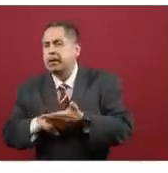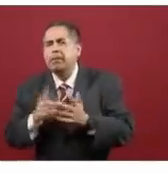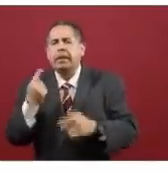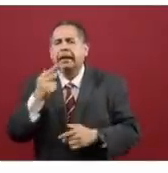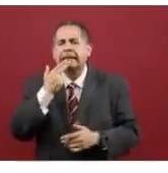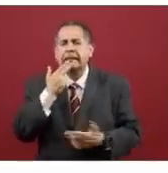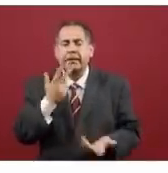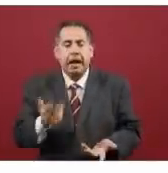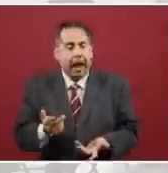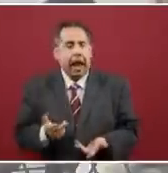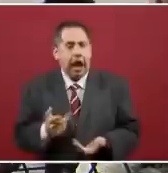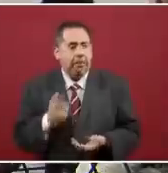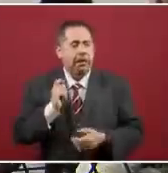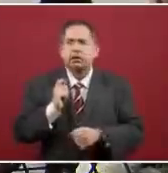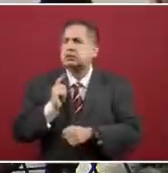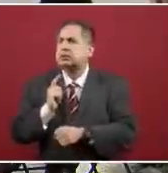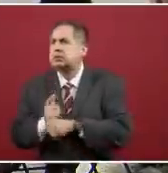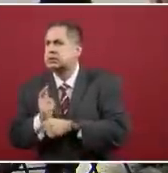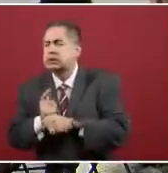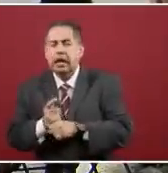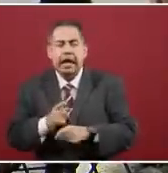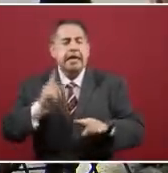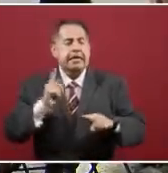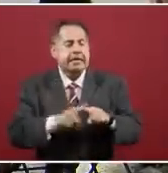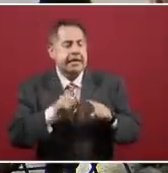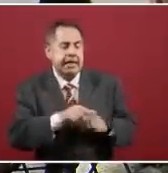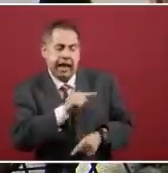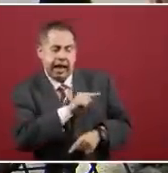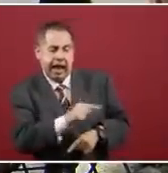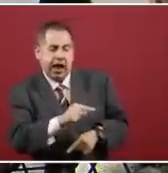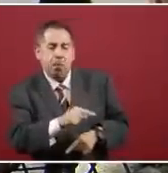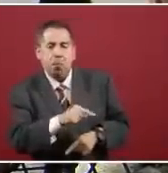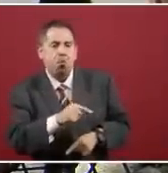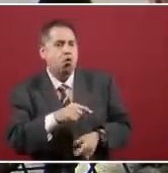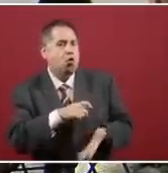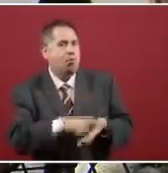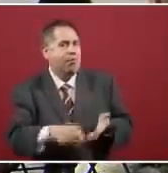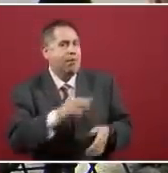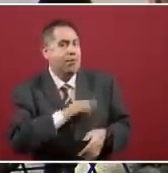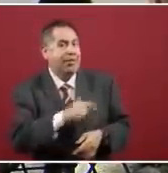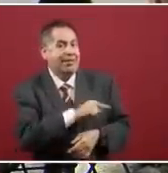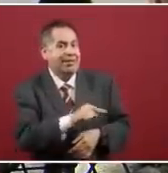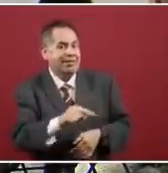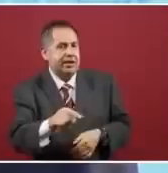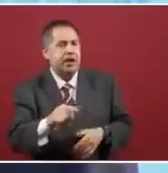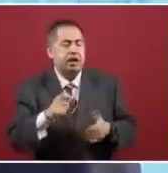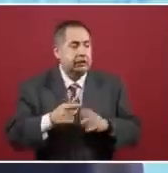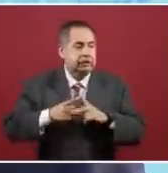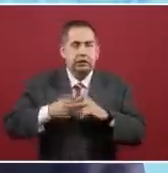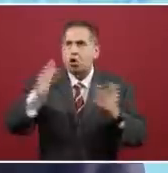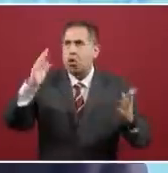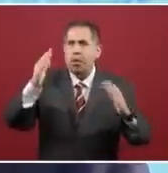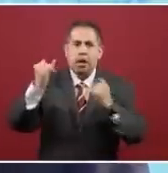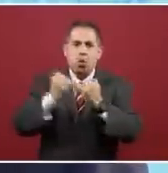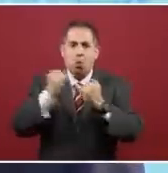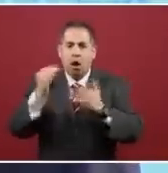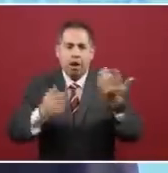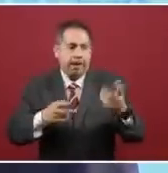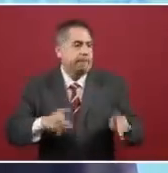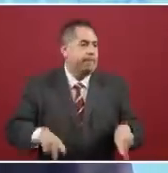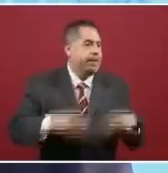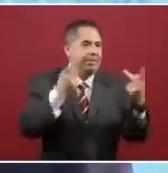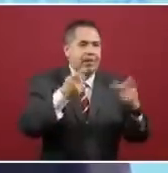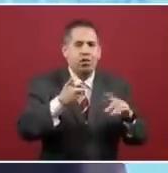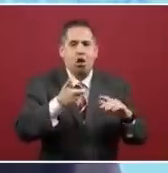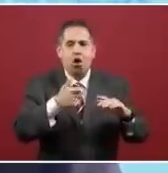Primero, vamos a identificar a los potenciales compradores, vamos a definir el precio de referencia, hay que estar seguros que el precio al que se venda